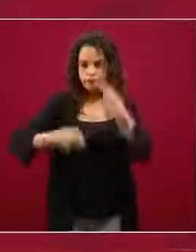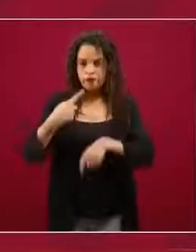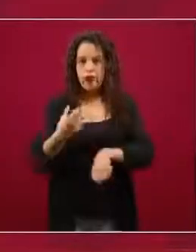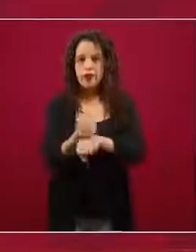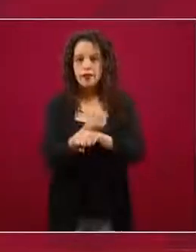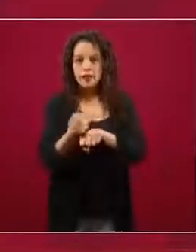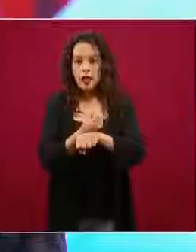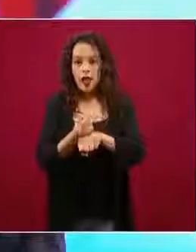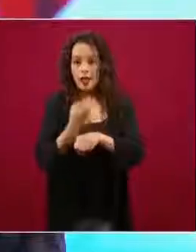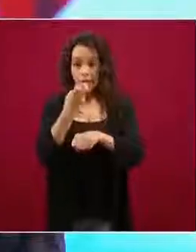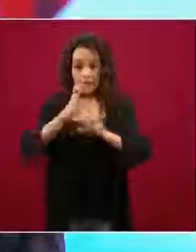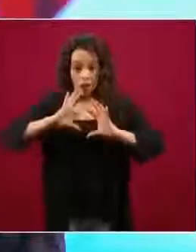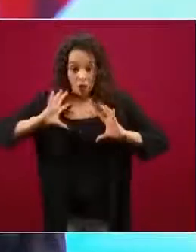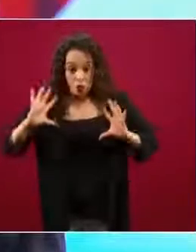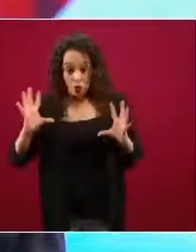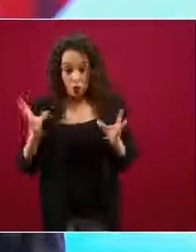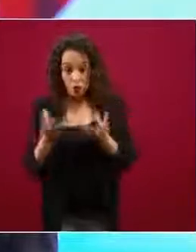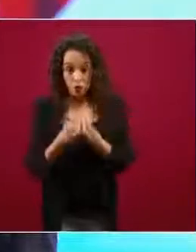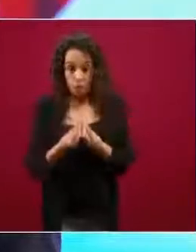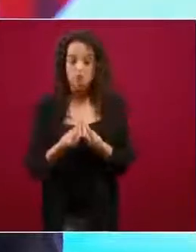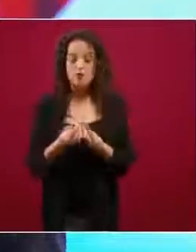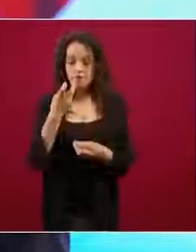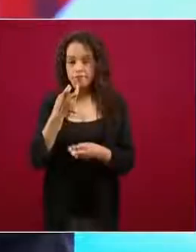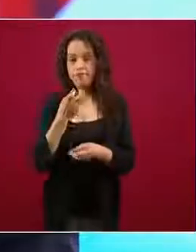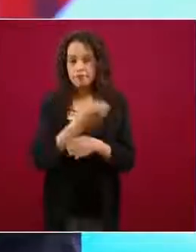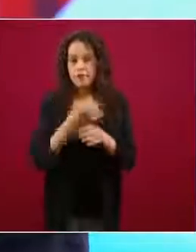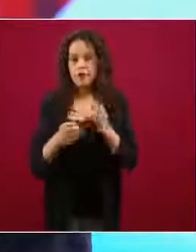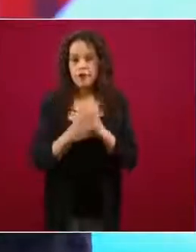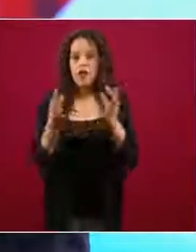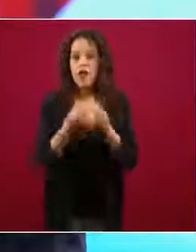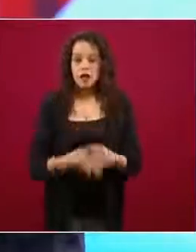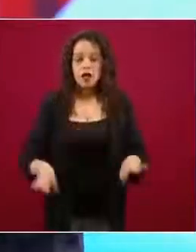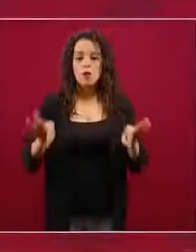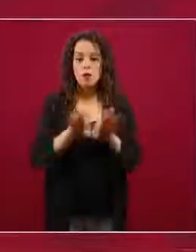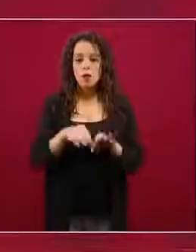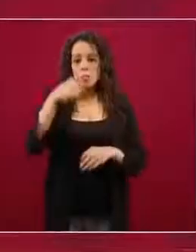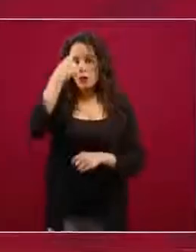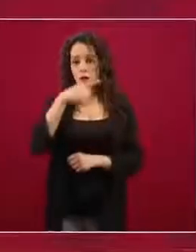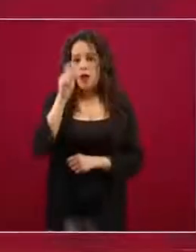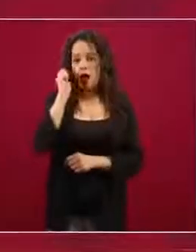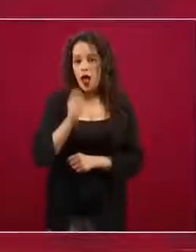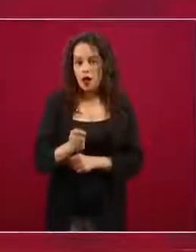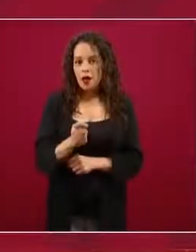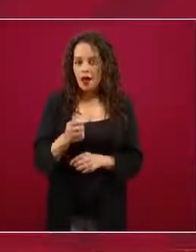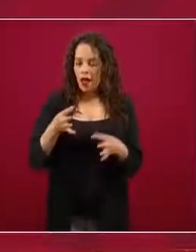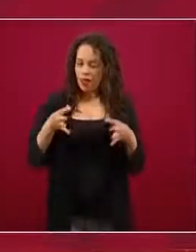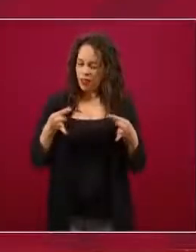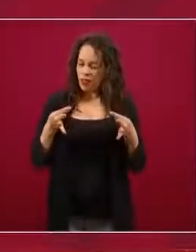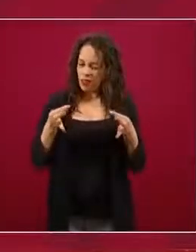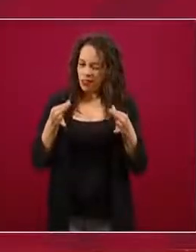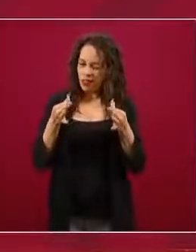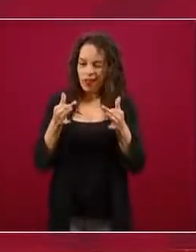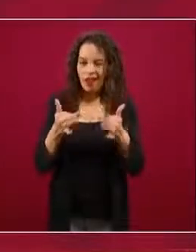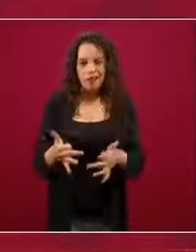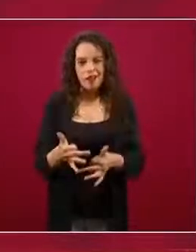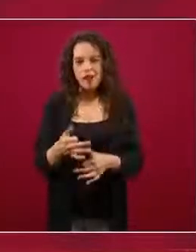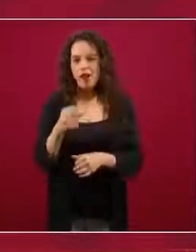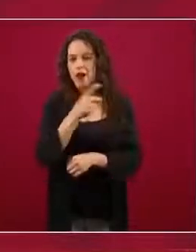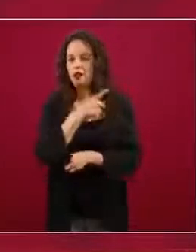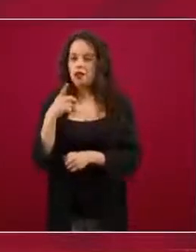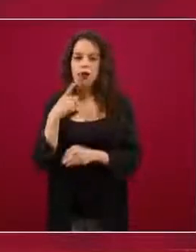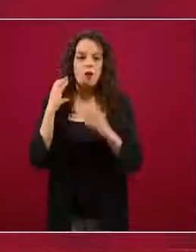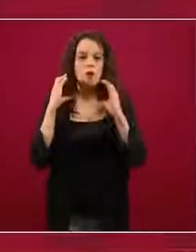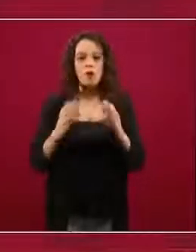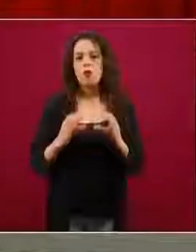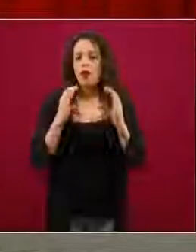son, entre otros muchos, elementos que necesitan un muy fino detalle de cuidado.